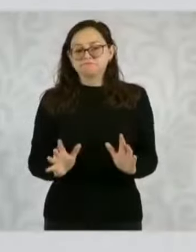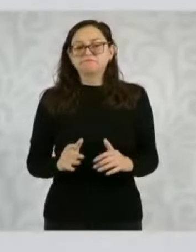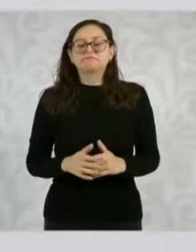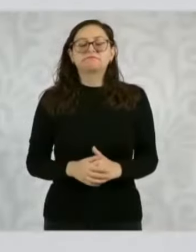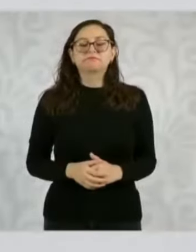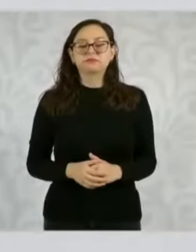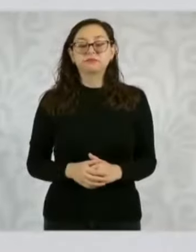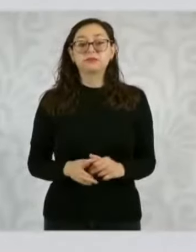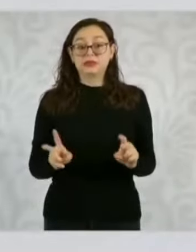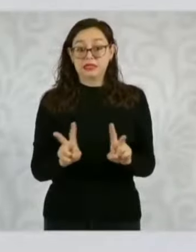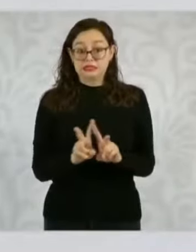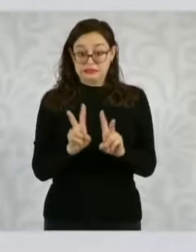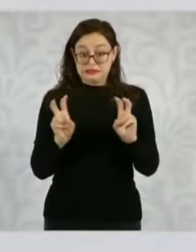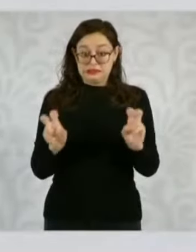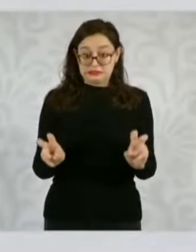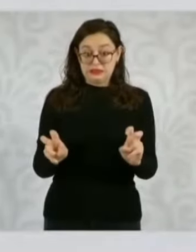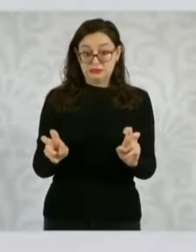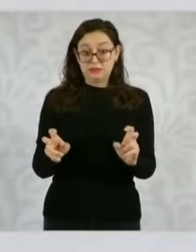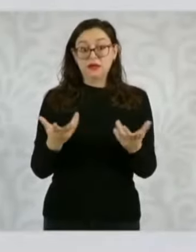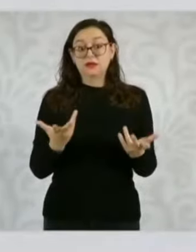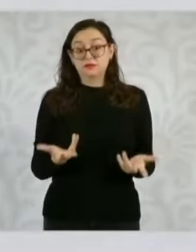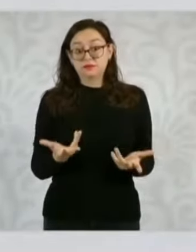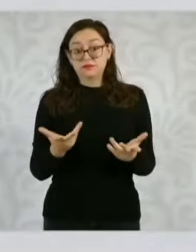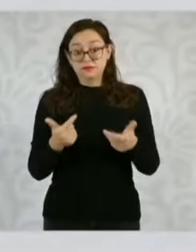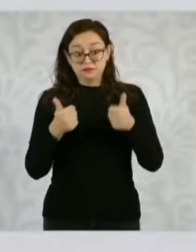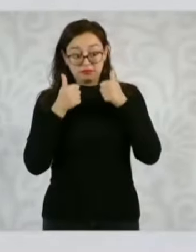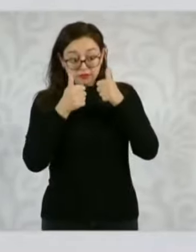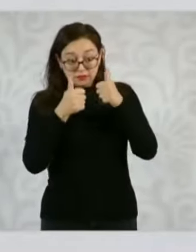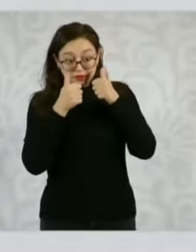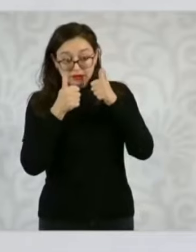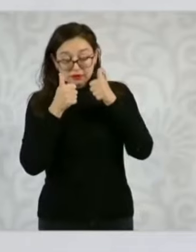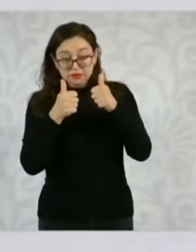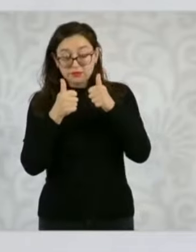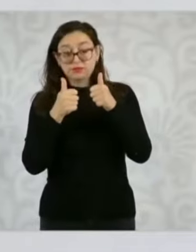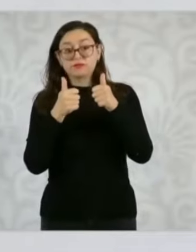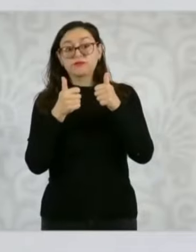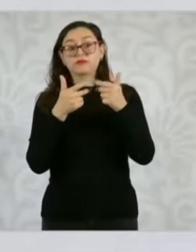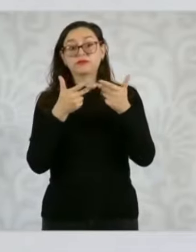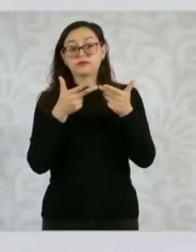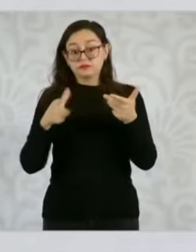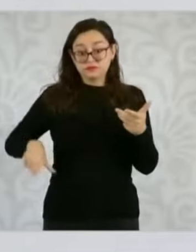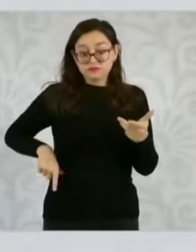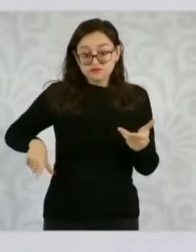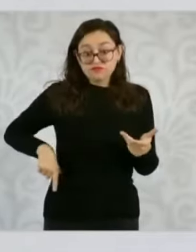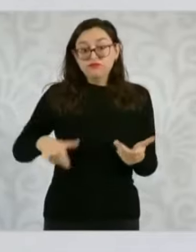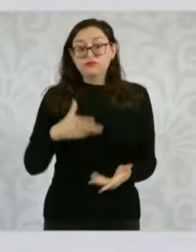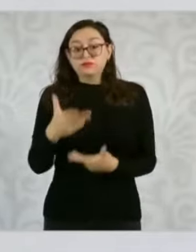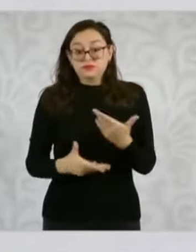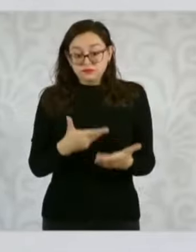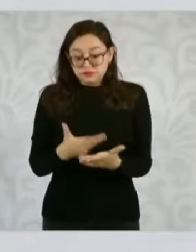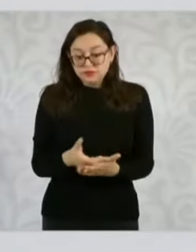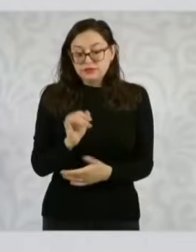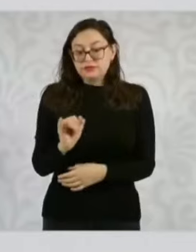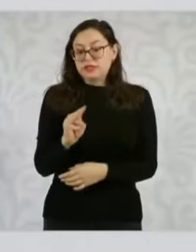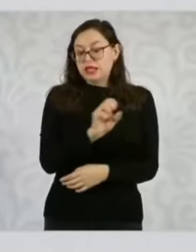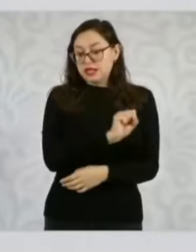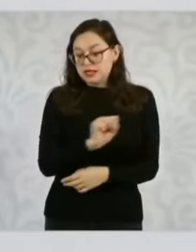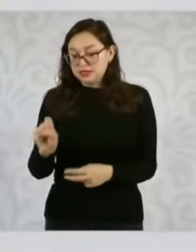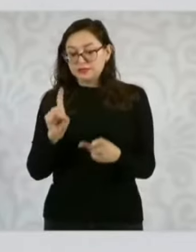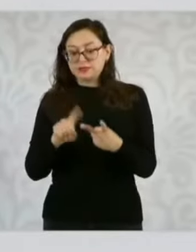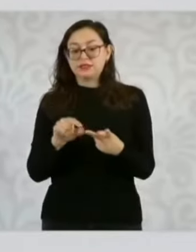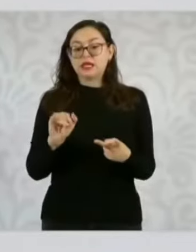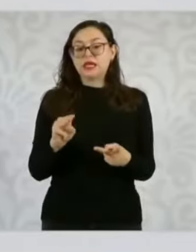de la atención médica, de los prestadores públicos de servicios de salud como el IMSS, el IMSS Bienestar, desde